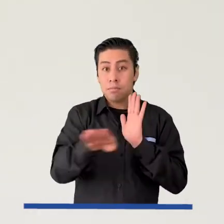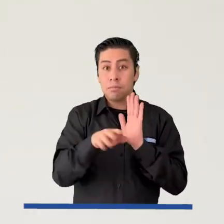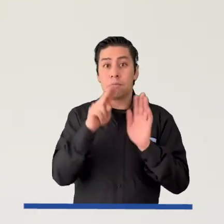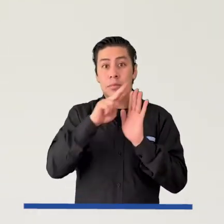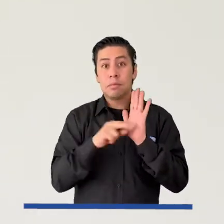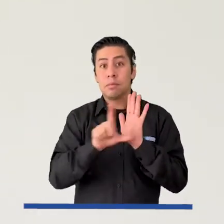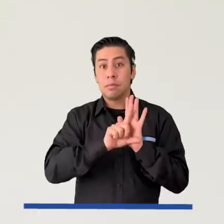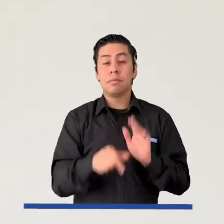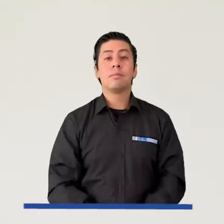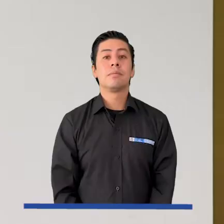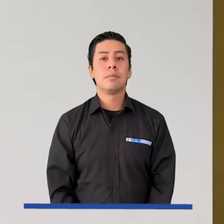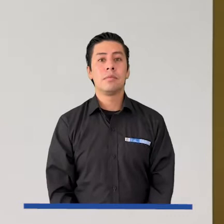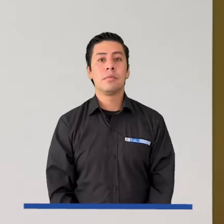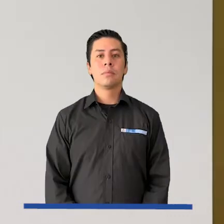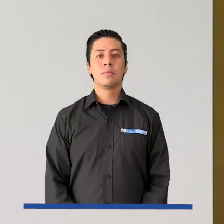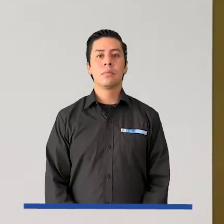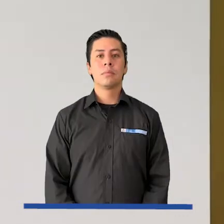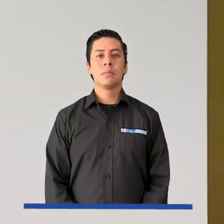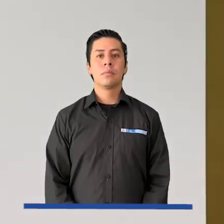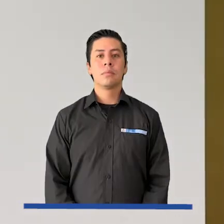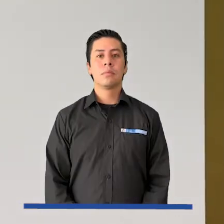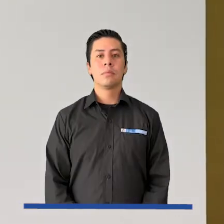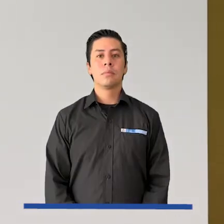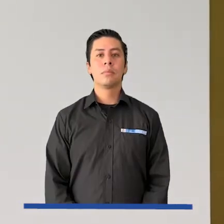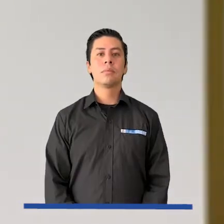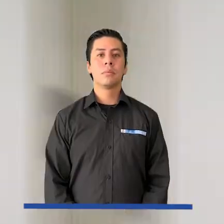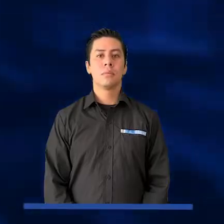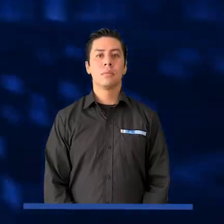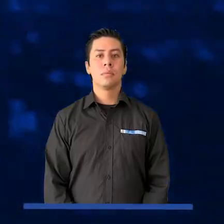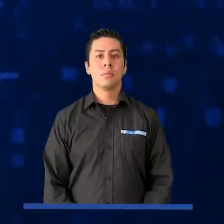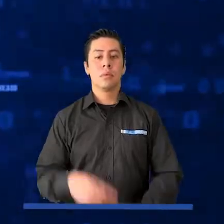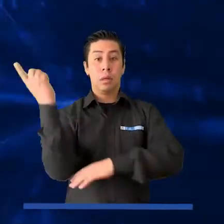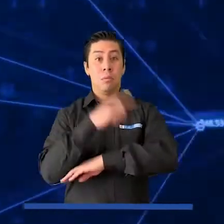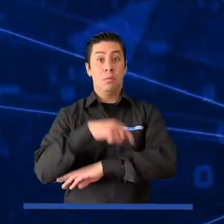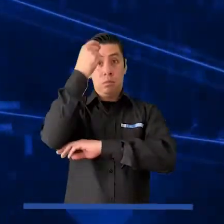desafíos identificados por las organizaciones más allá de la prórroga de esta ley.